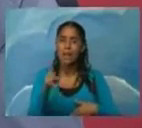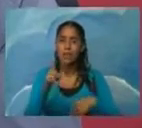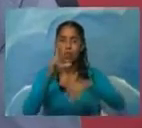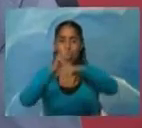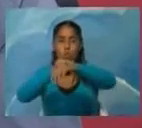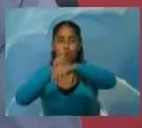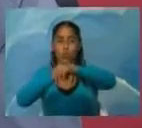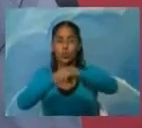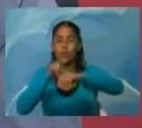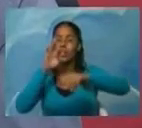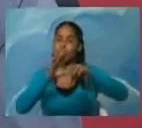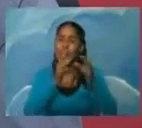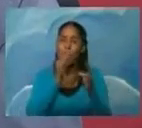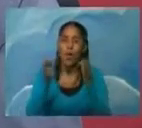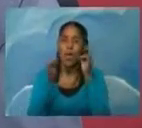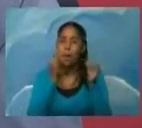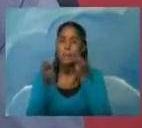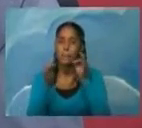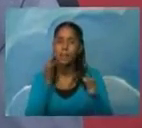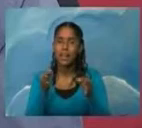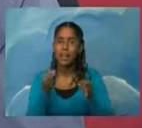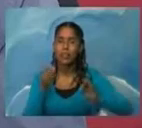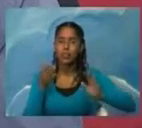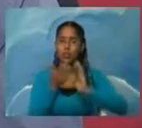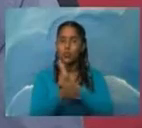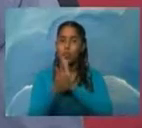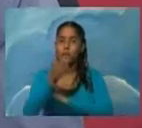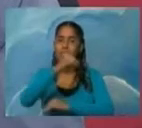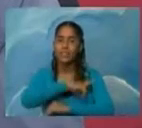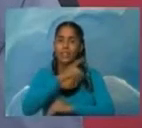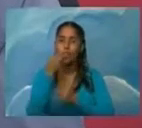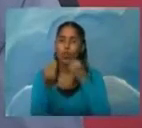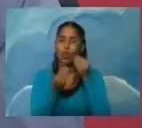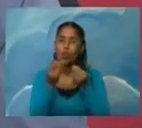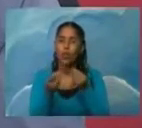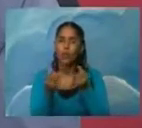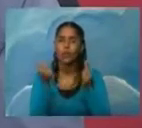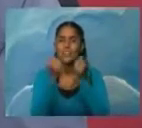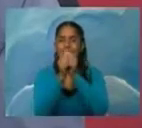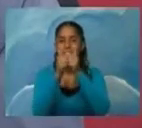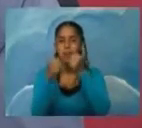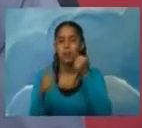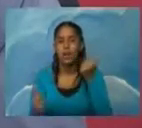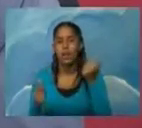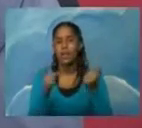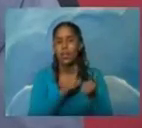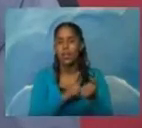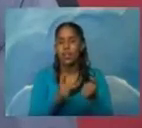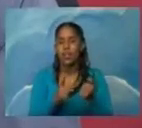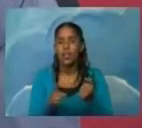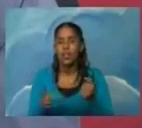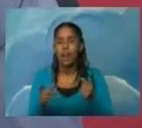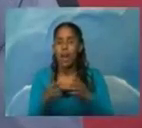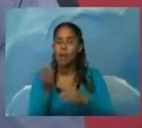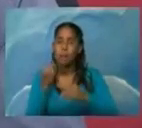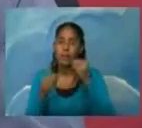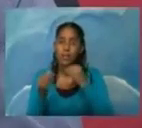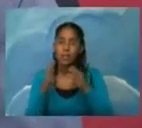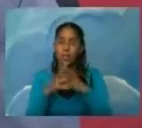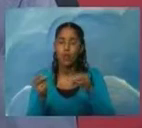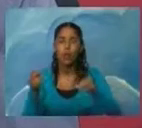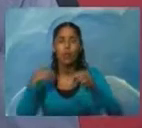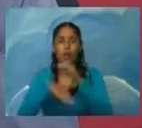doctores pues, que han estado explicando acerca de cómo separarse un poco de la medicina en cuanto a ir